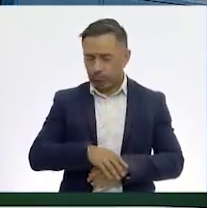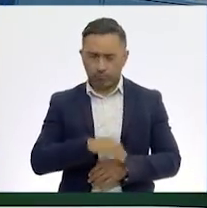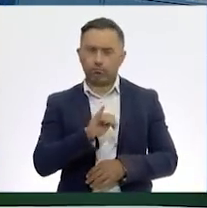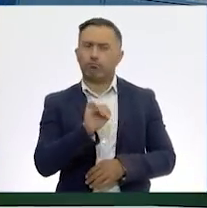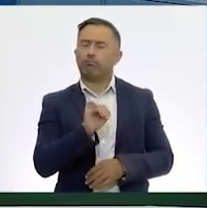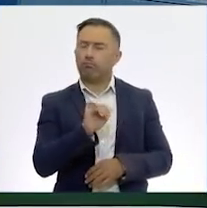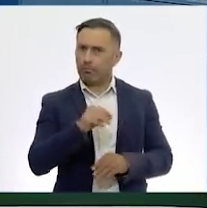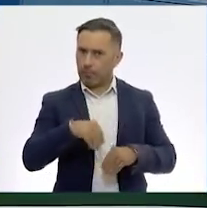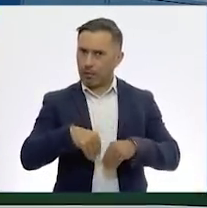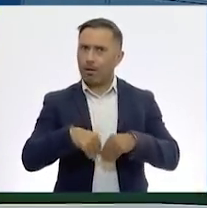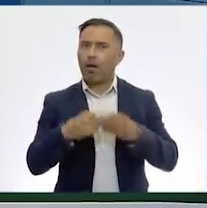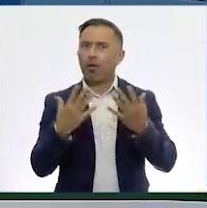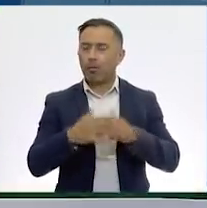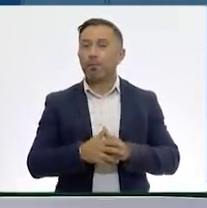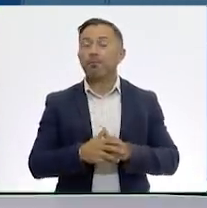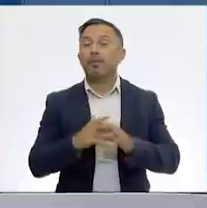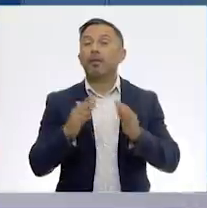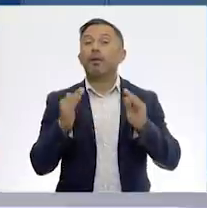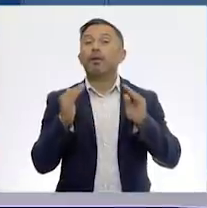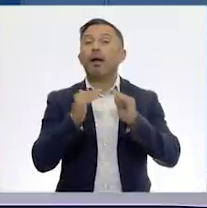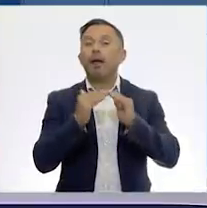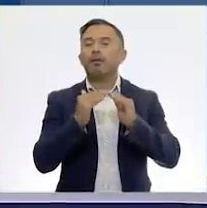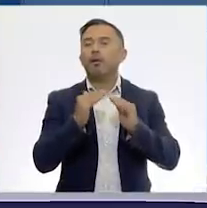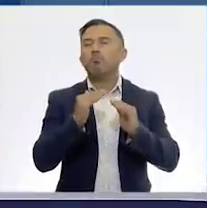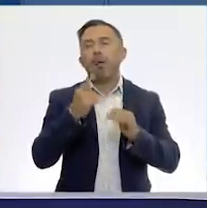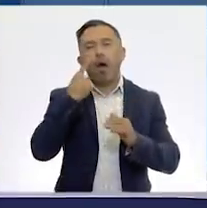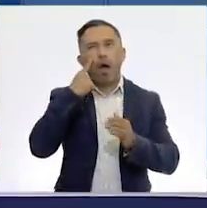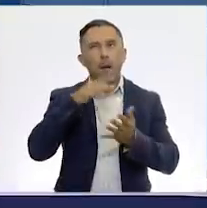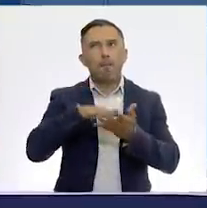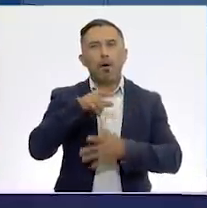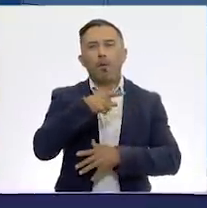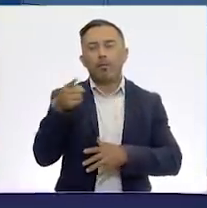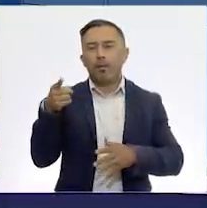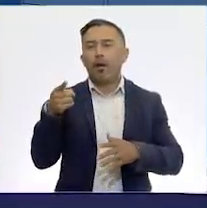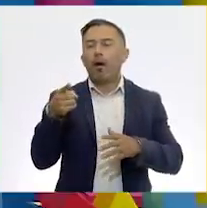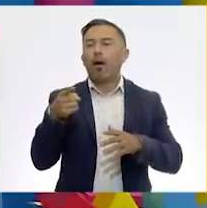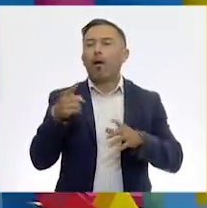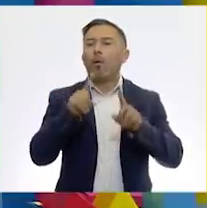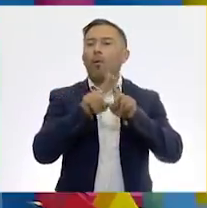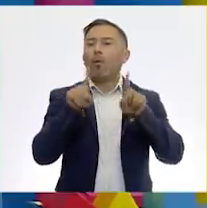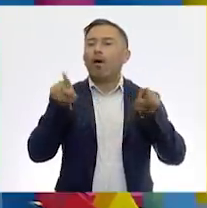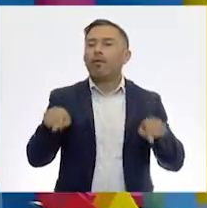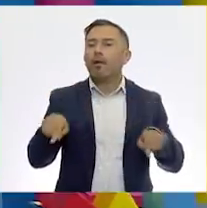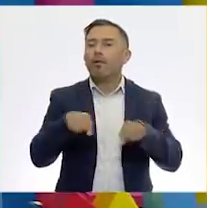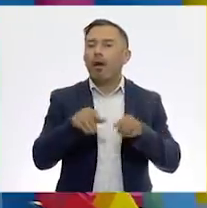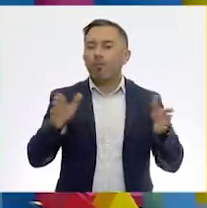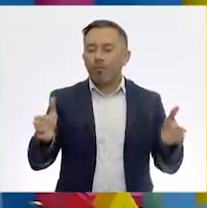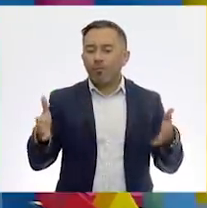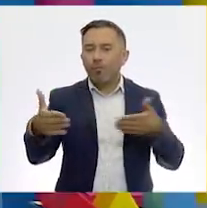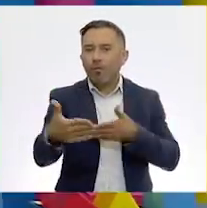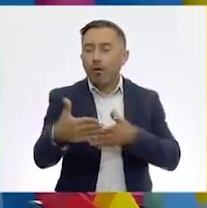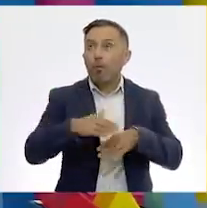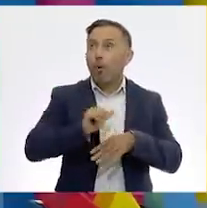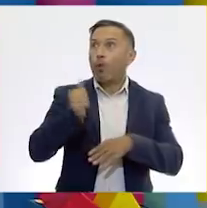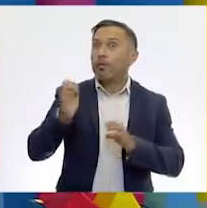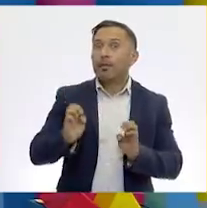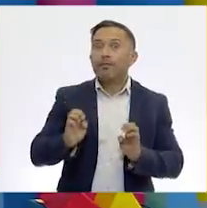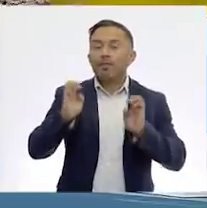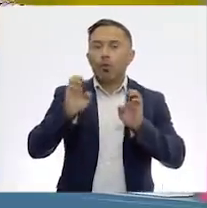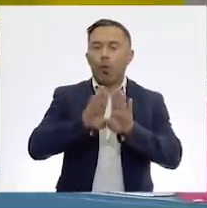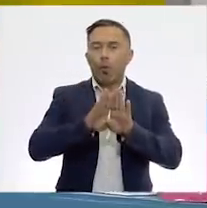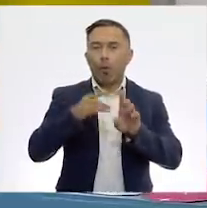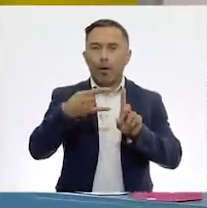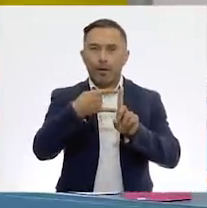casas tienden a ser formas más cuadradas. Hay muchos edificios que son en formas rectangulares. Así es, ¿no?